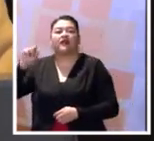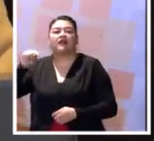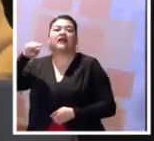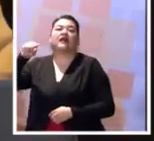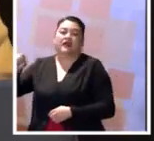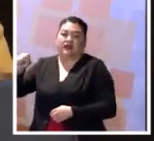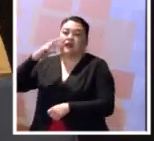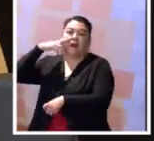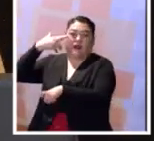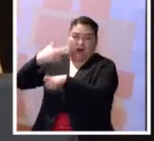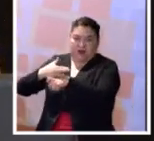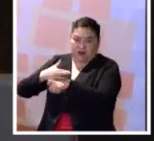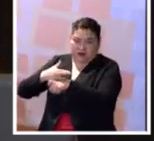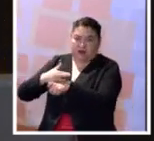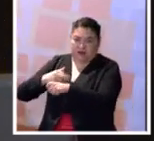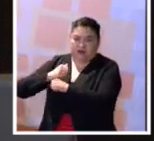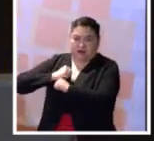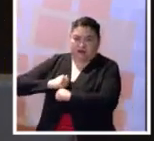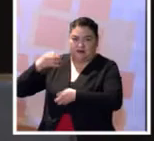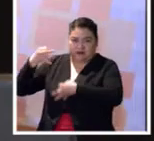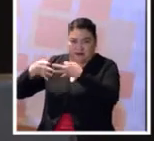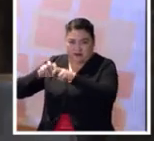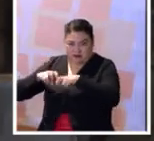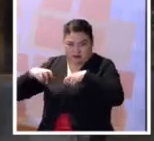Sala Regional Ciudad de México.